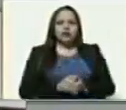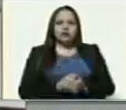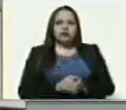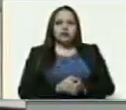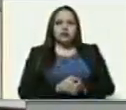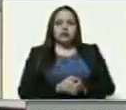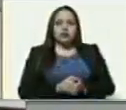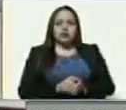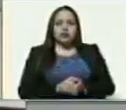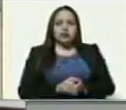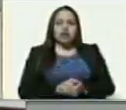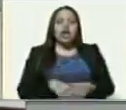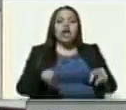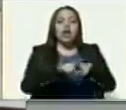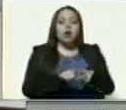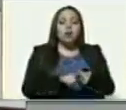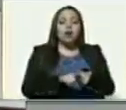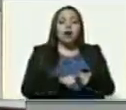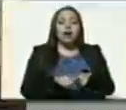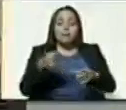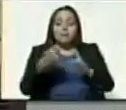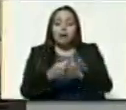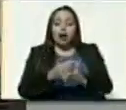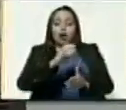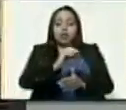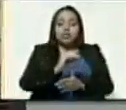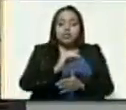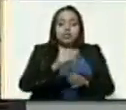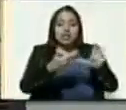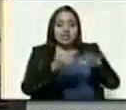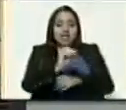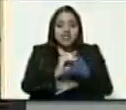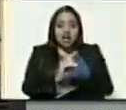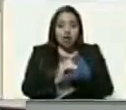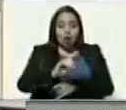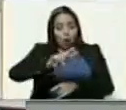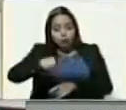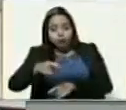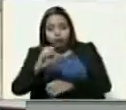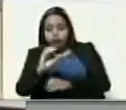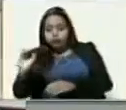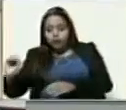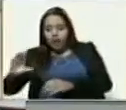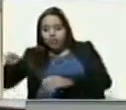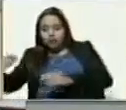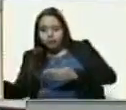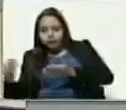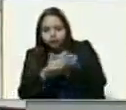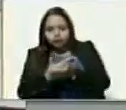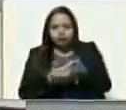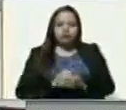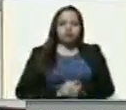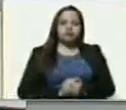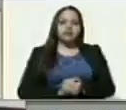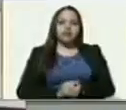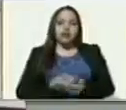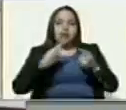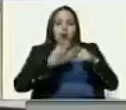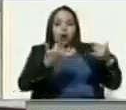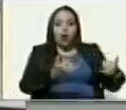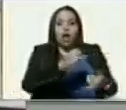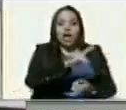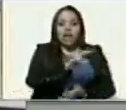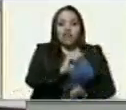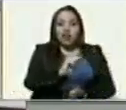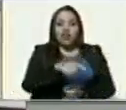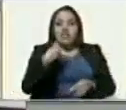eliminar 6-0. Era como un poco más complicado. Claro. Ahorita no, porque ya cuando se implementó el IVA, era reflejarlo en la